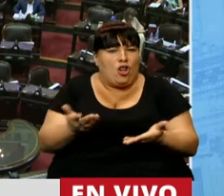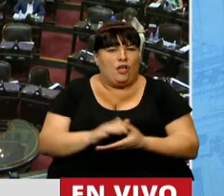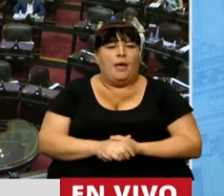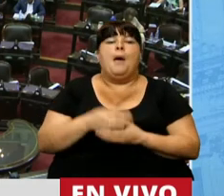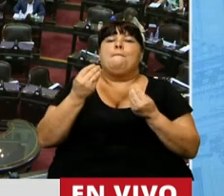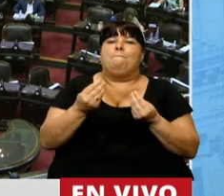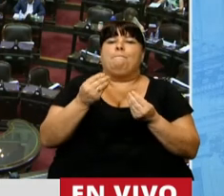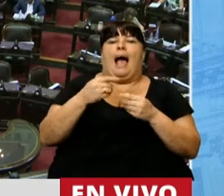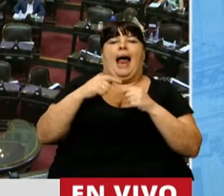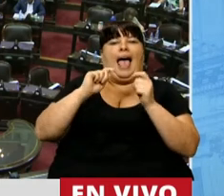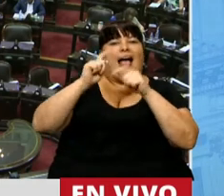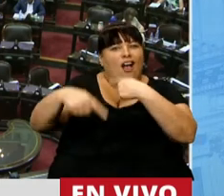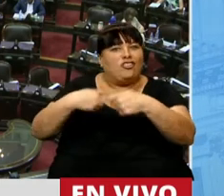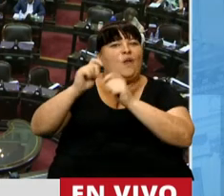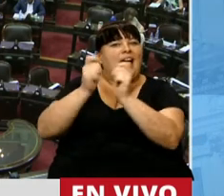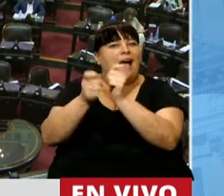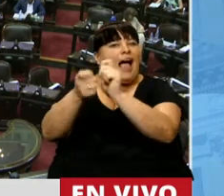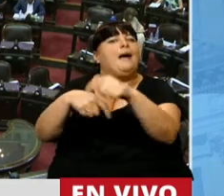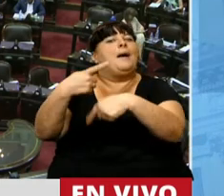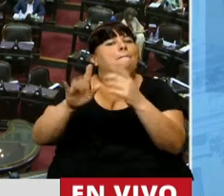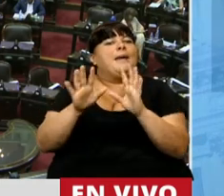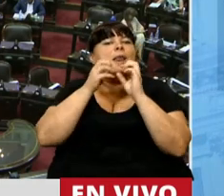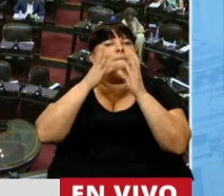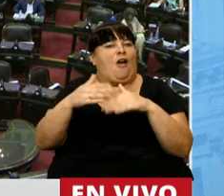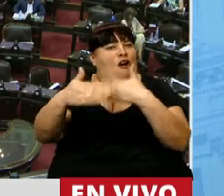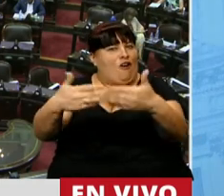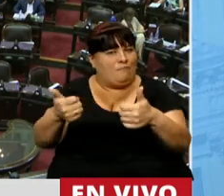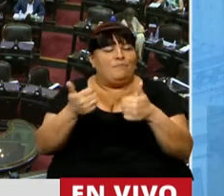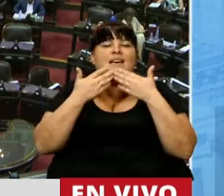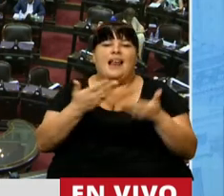se traslade de un lugar a otro, pero que sea constructivo.